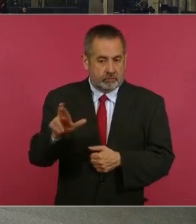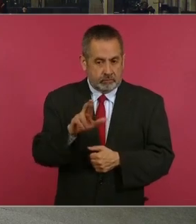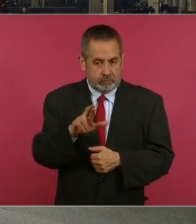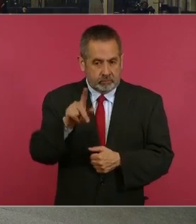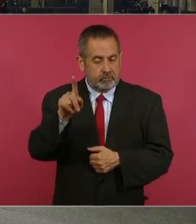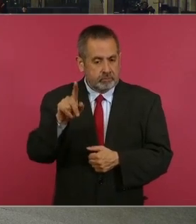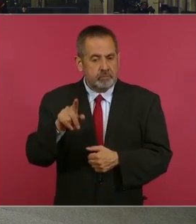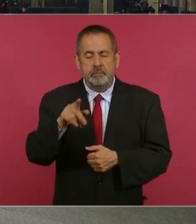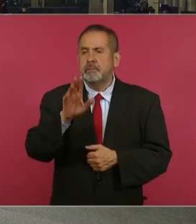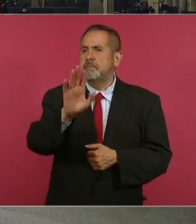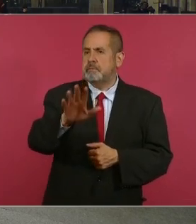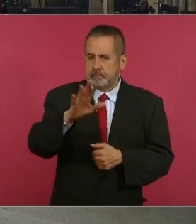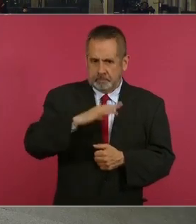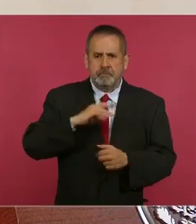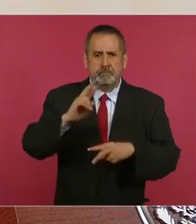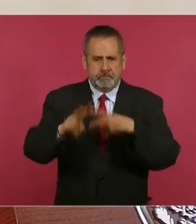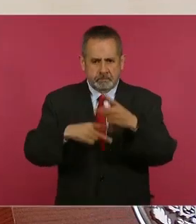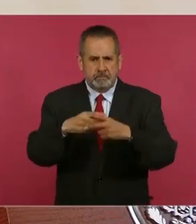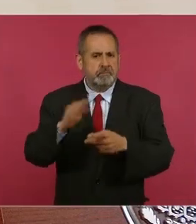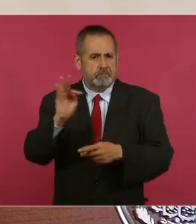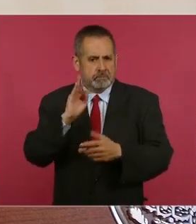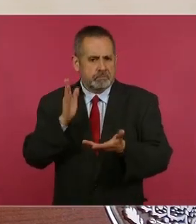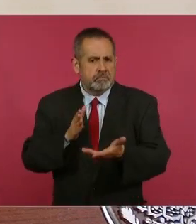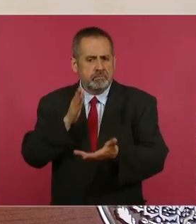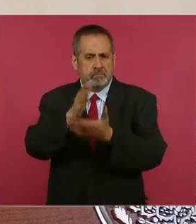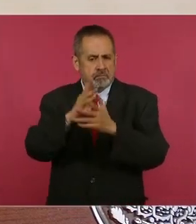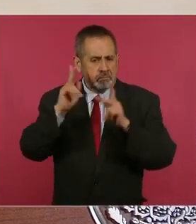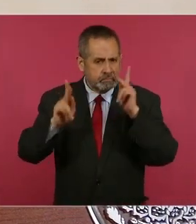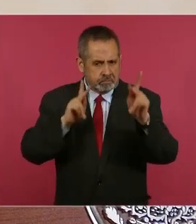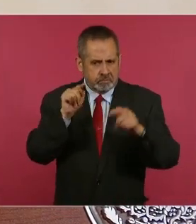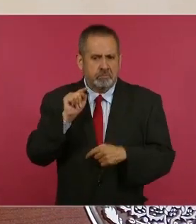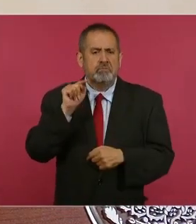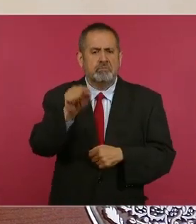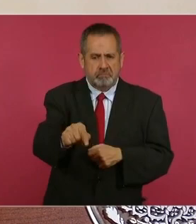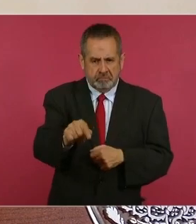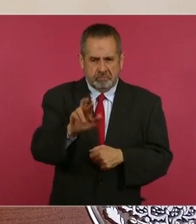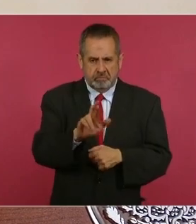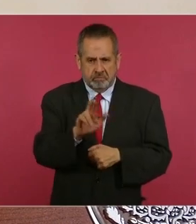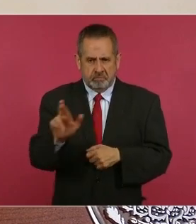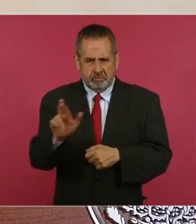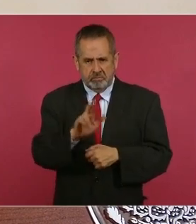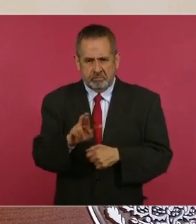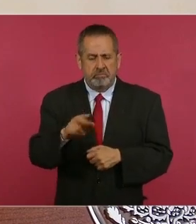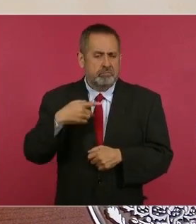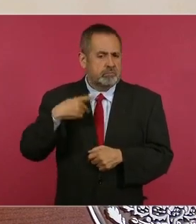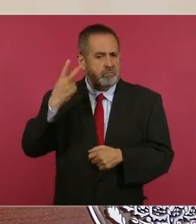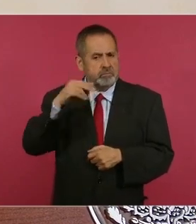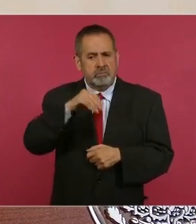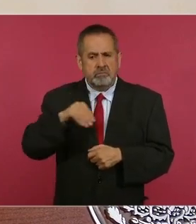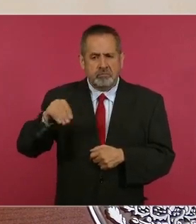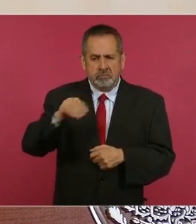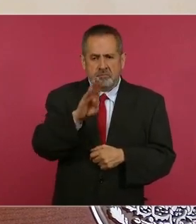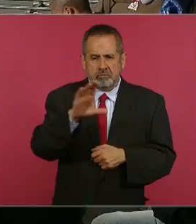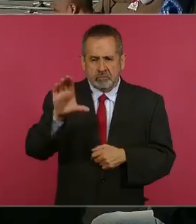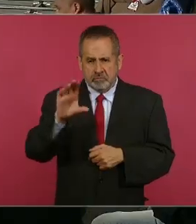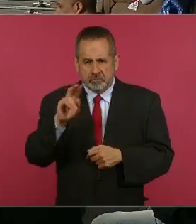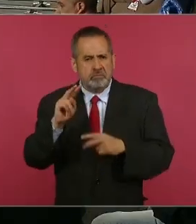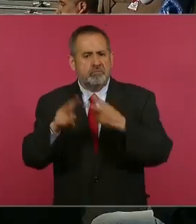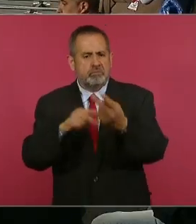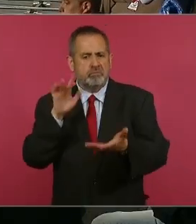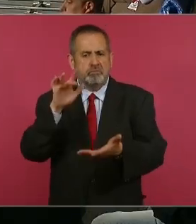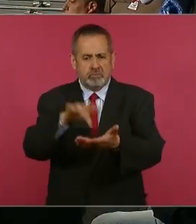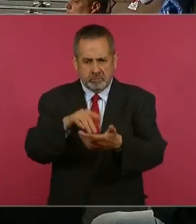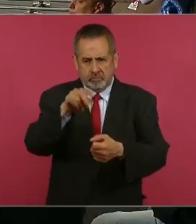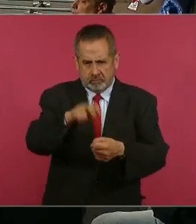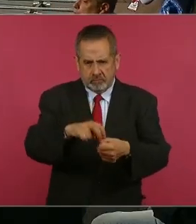Sí, es muy probable que yo visite también Rosarito. Sí, en la gira. Vamos a estar allá. Y